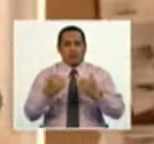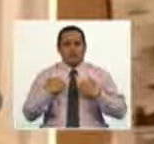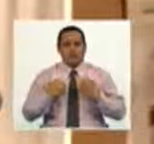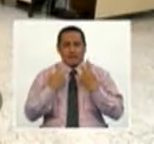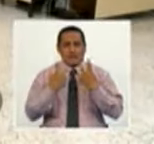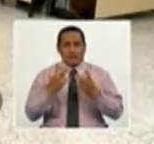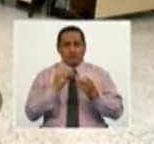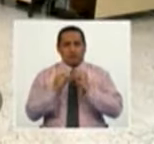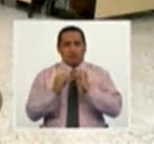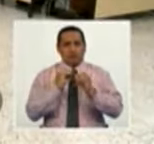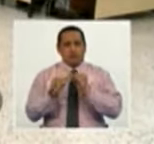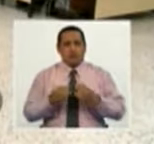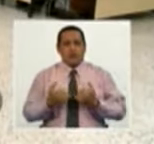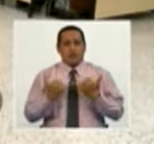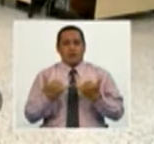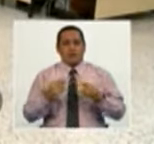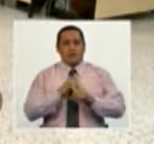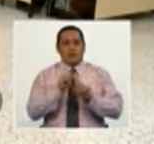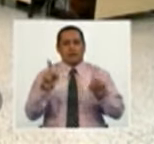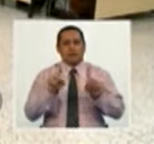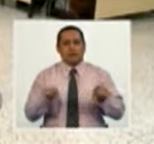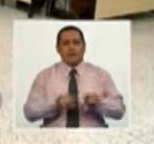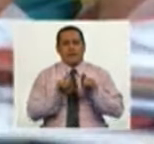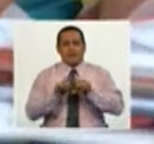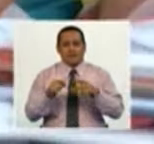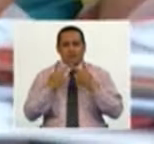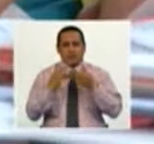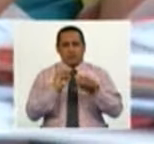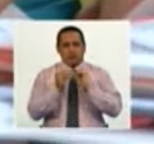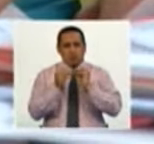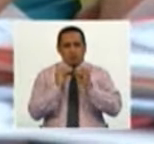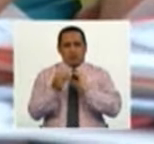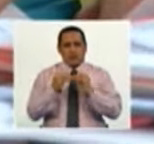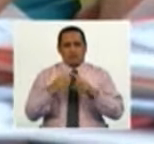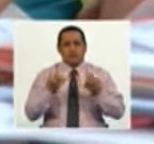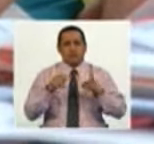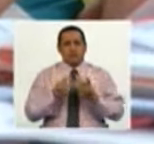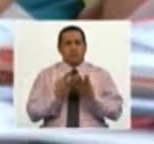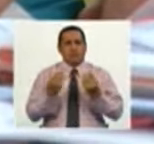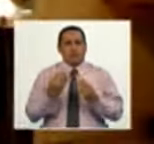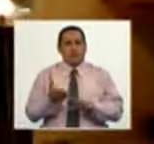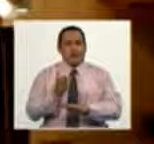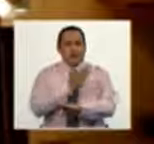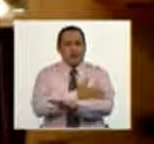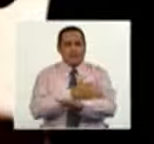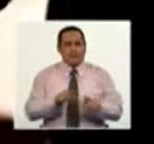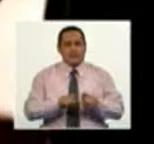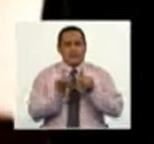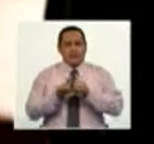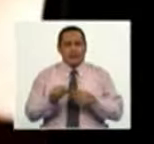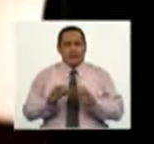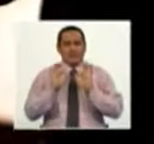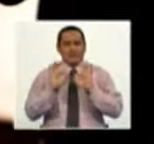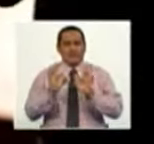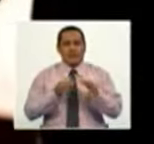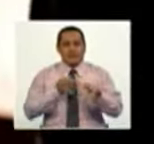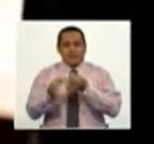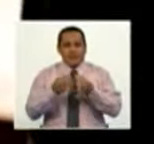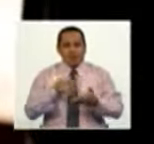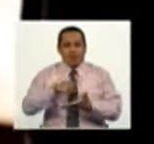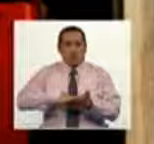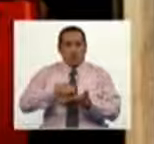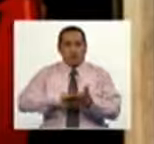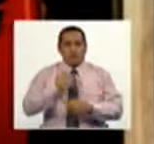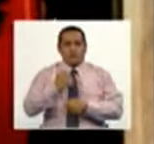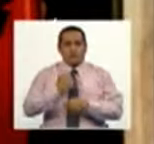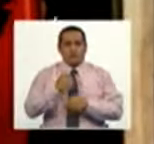contemplan ninguna salvedad a la situación y que no solo ya están configuradas, sino que muchas veces son además especificadas en